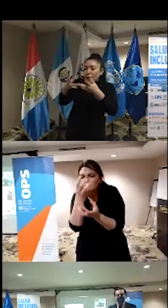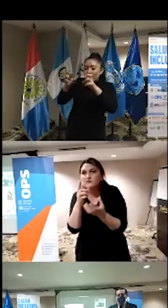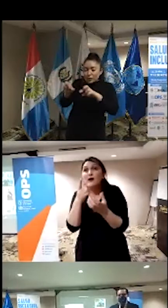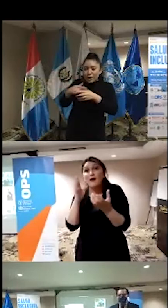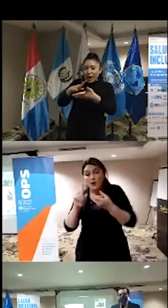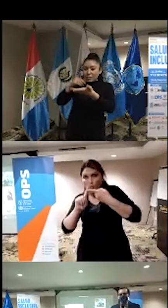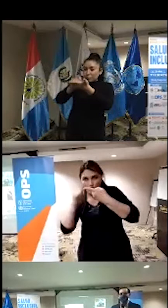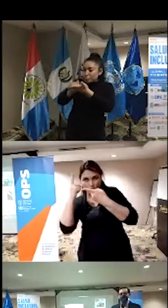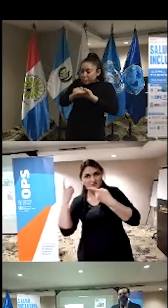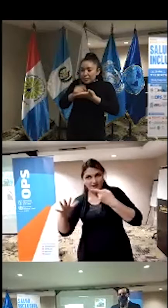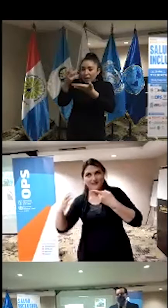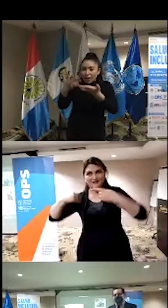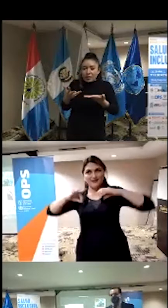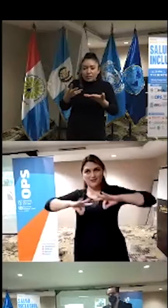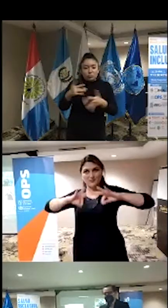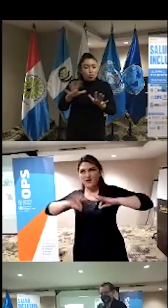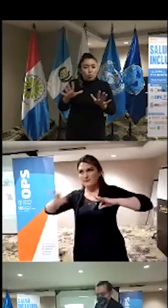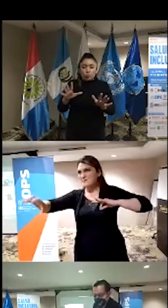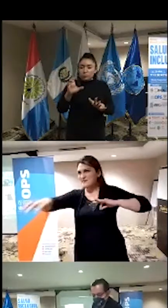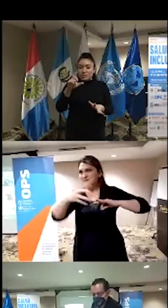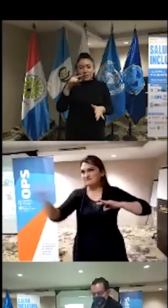censo únicamente.